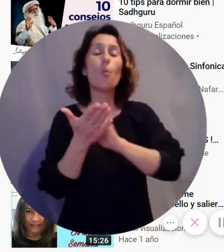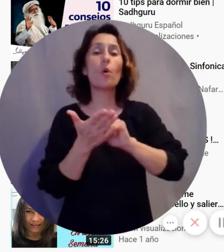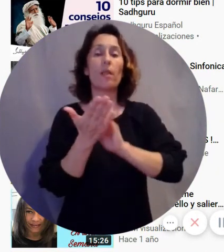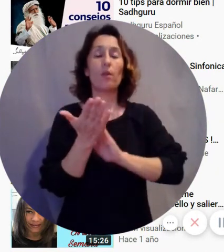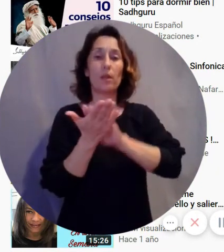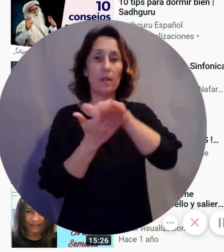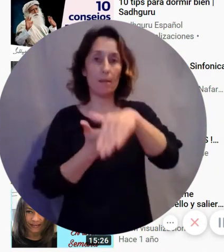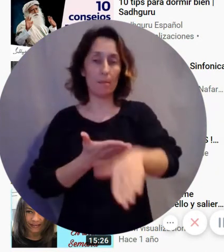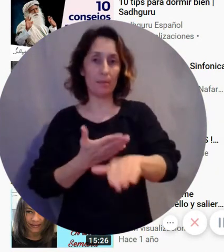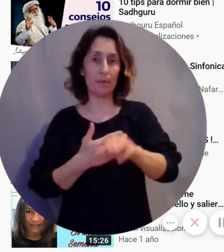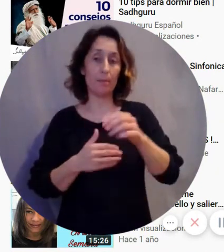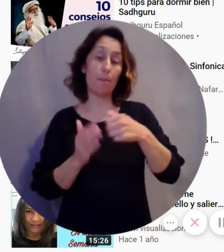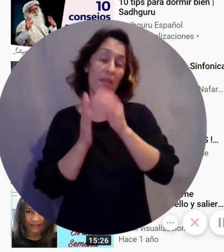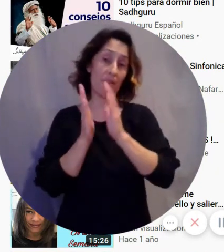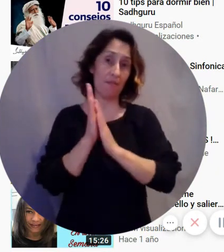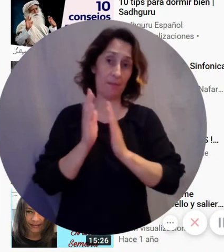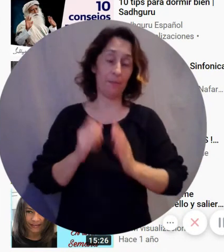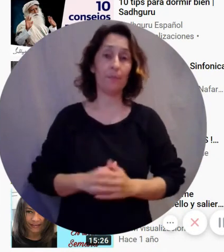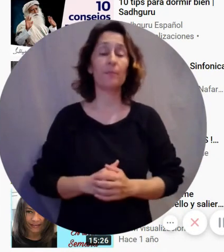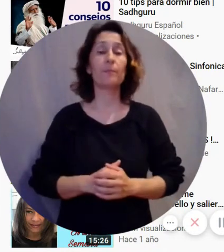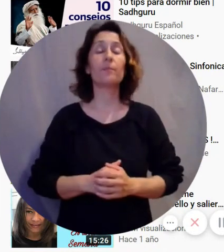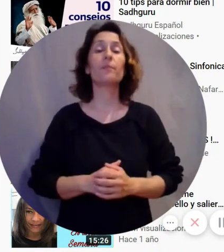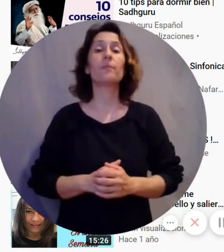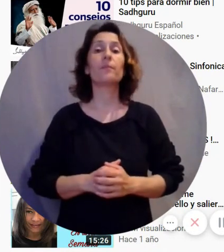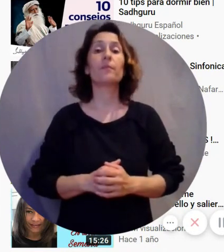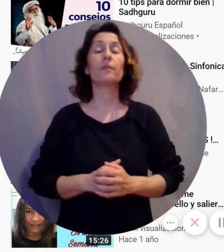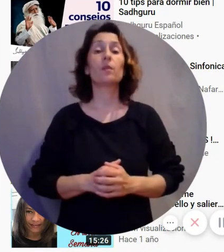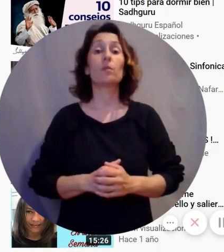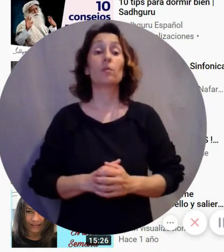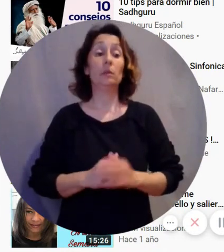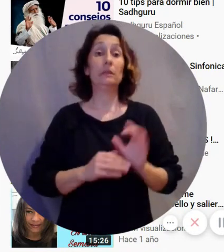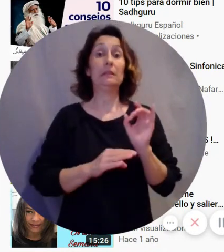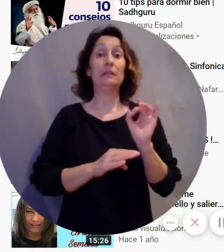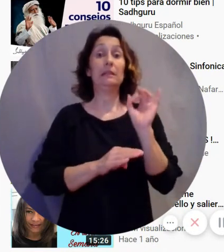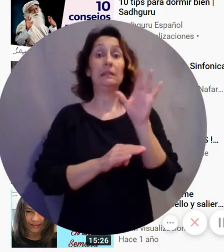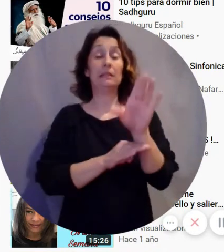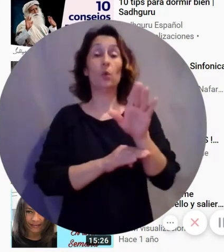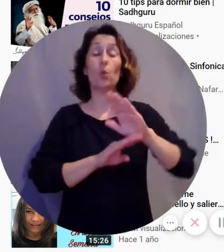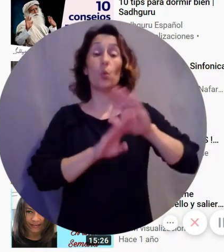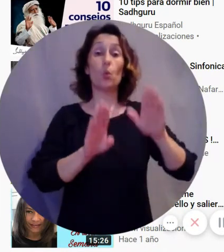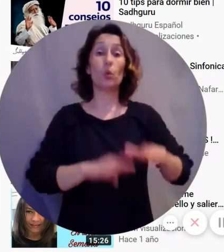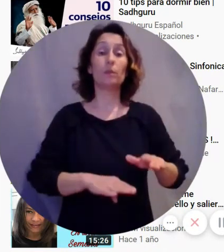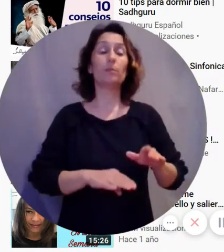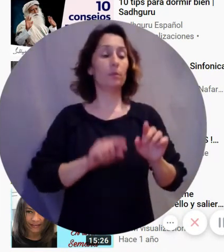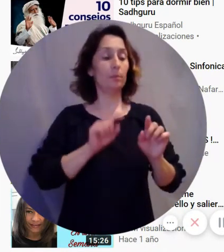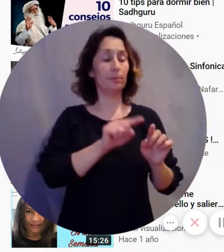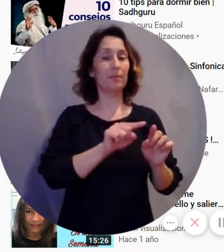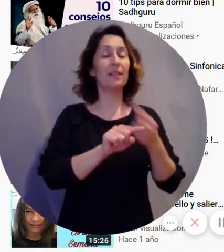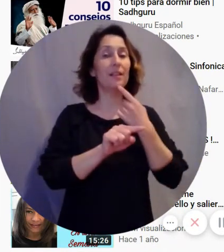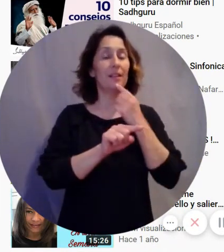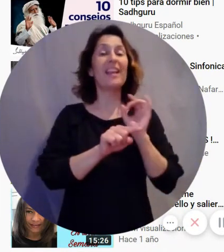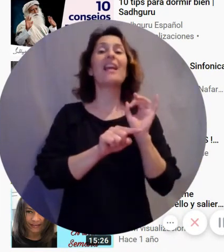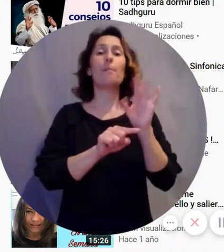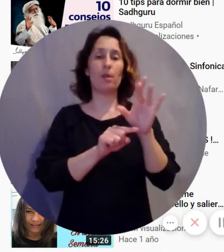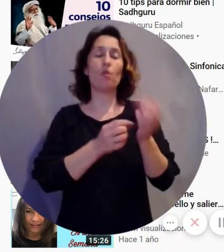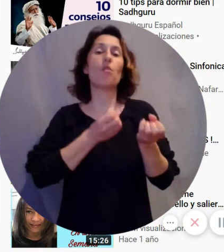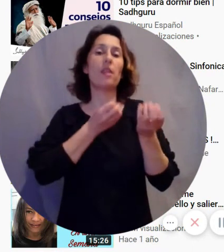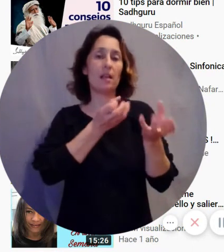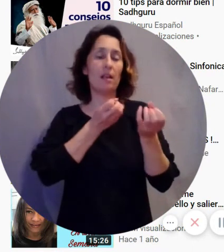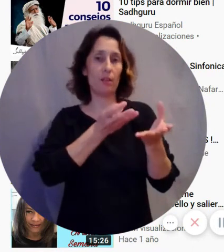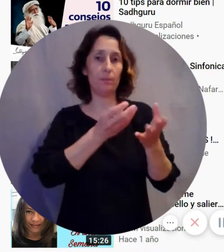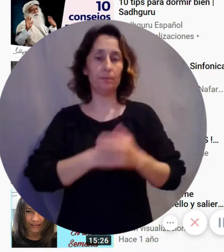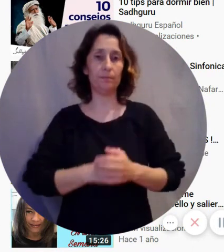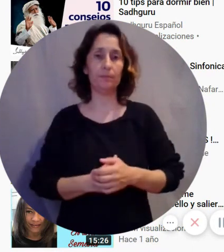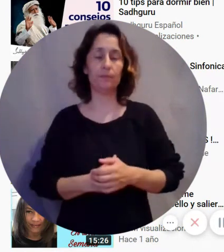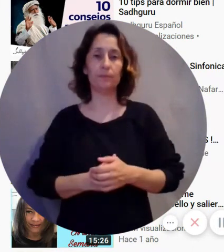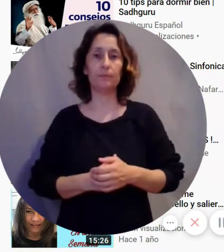PDF. Por último, para enviar la declaración pulsamos el botón Envío declaración. Hay que tener muy en cuenta que hasta que no se